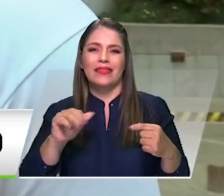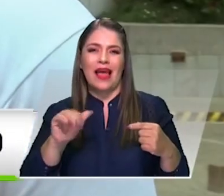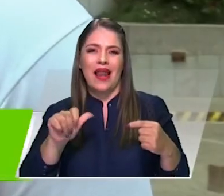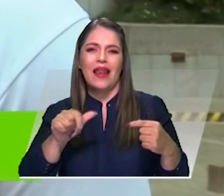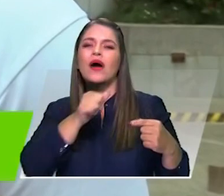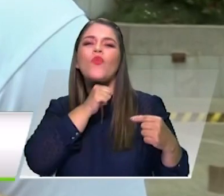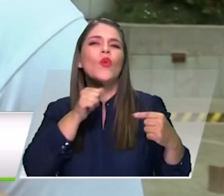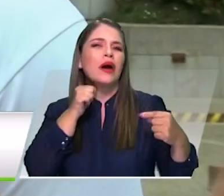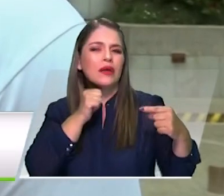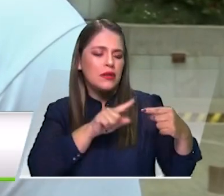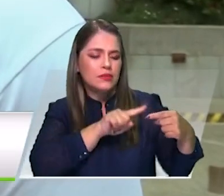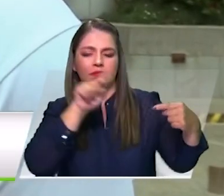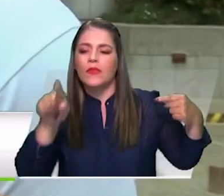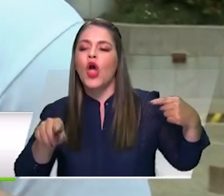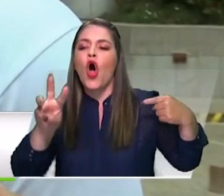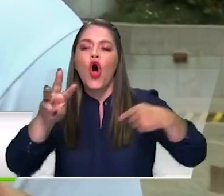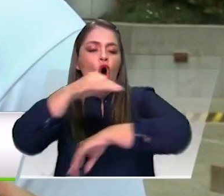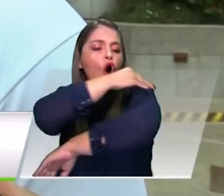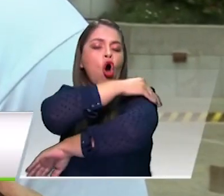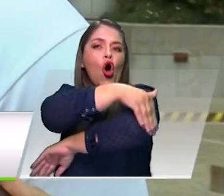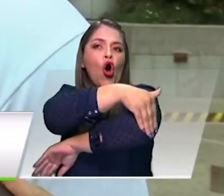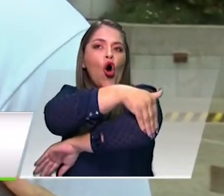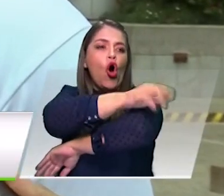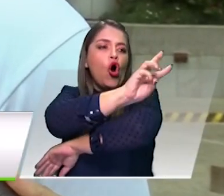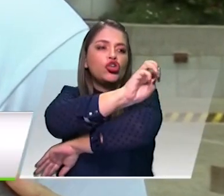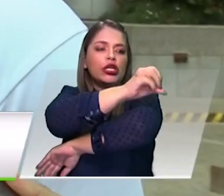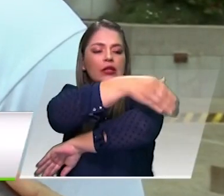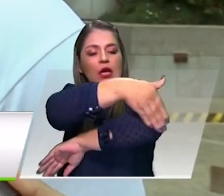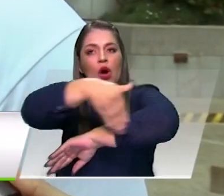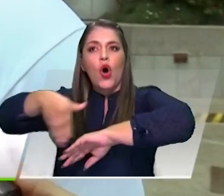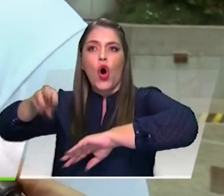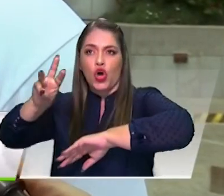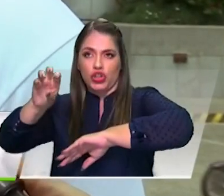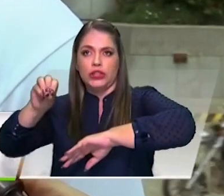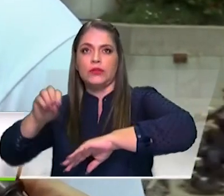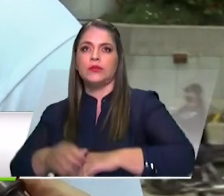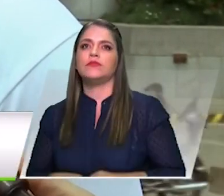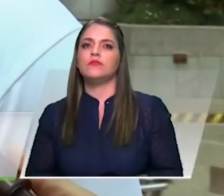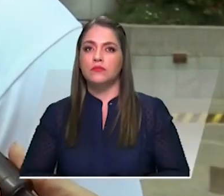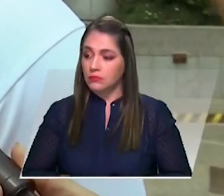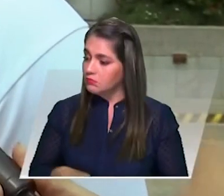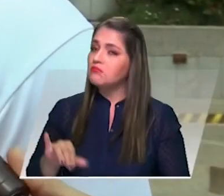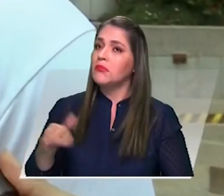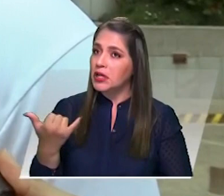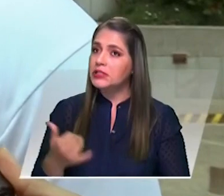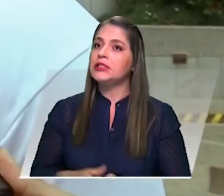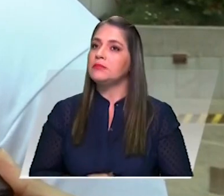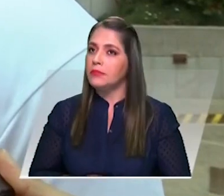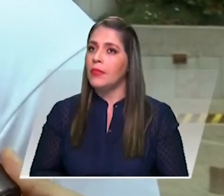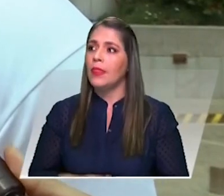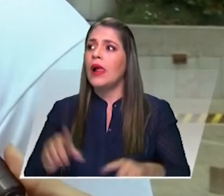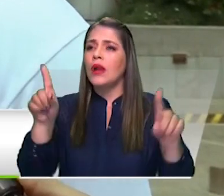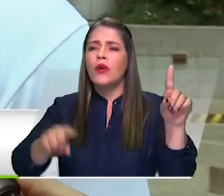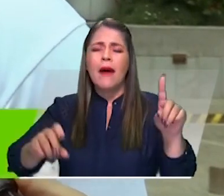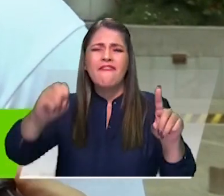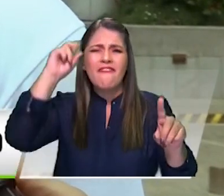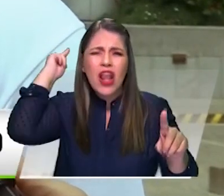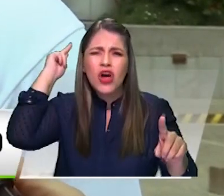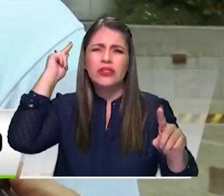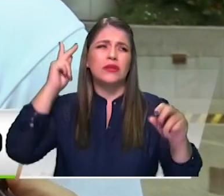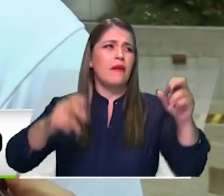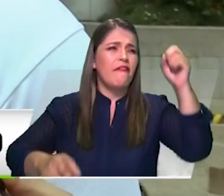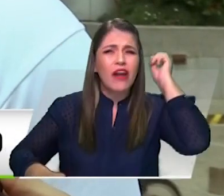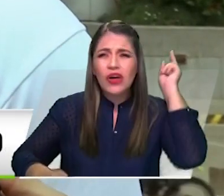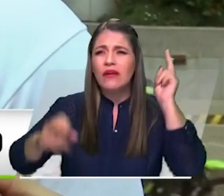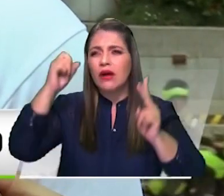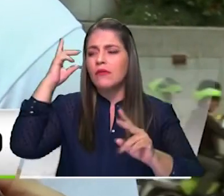gente nos dice es que la ciudad no se puede andar a eso. Efectivamente, en muchas horas de la ciudad se anda a mucha menos velocidad, pero en